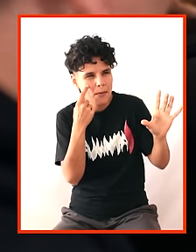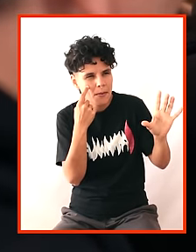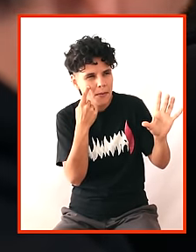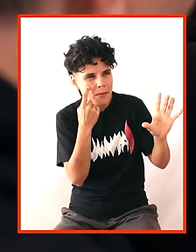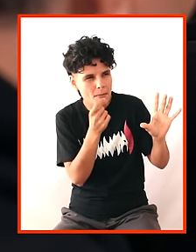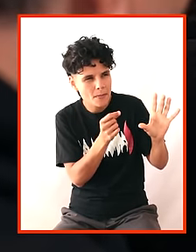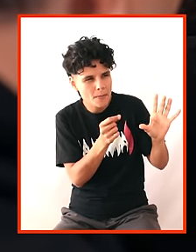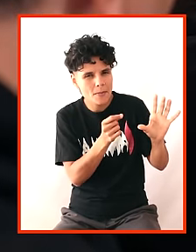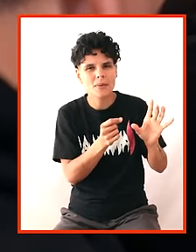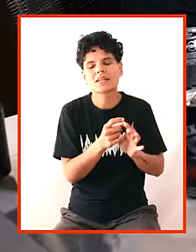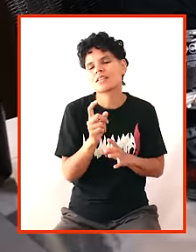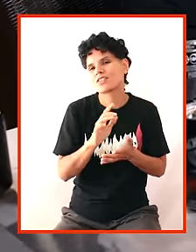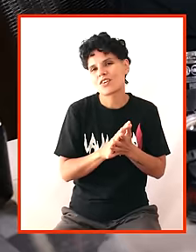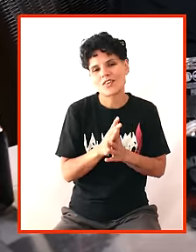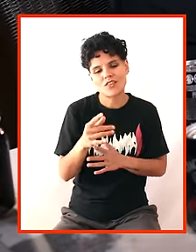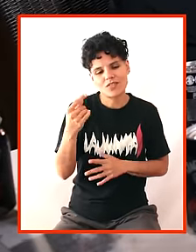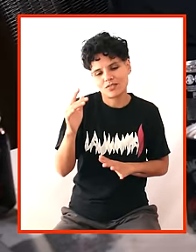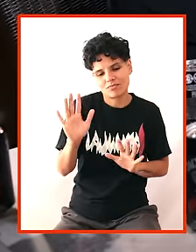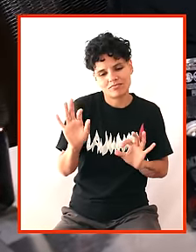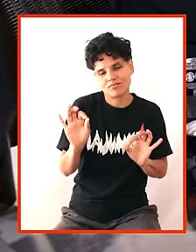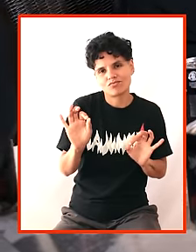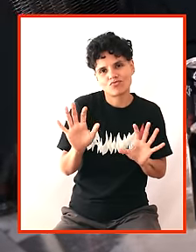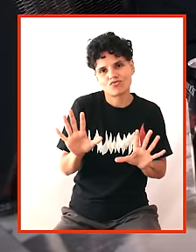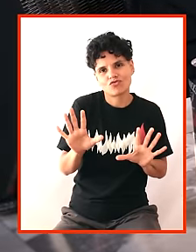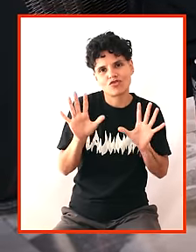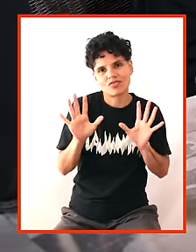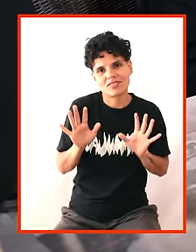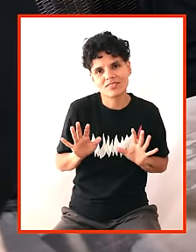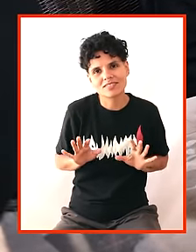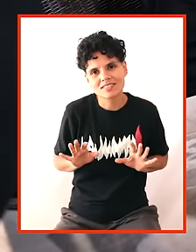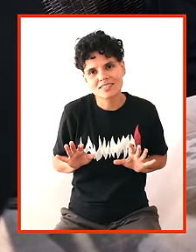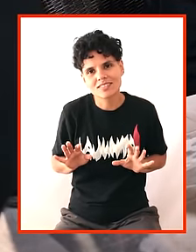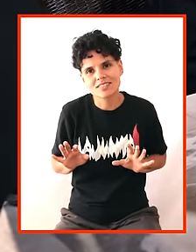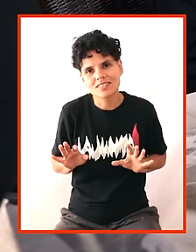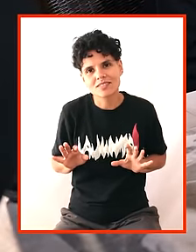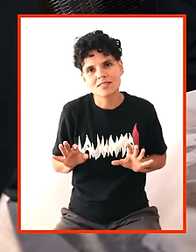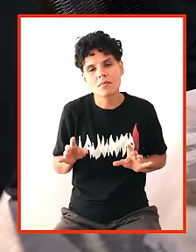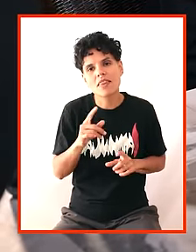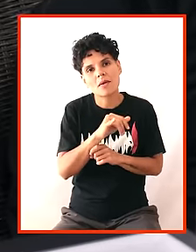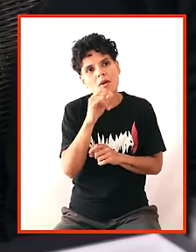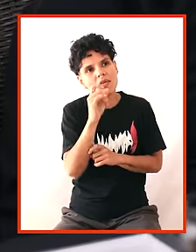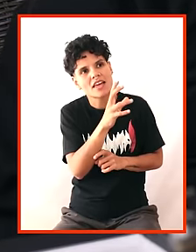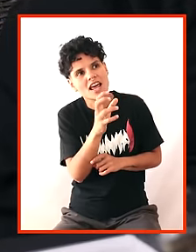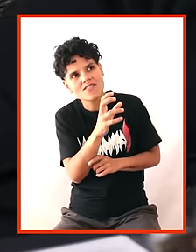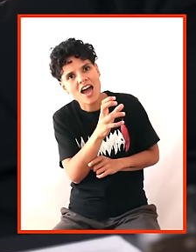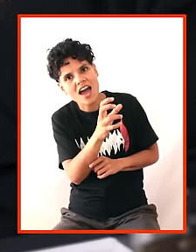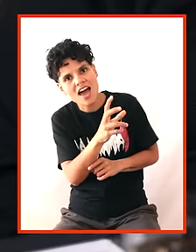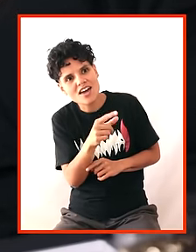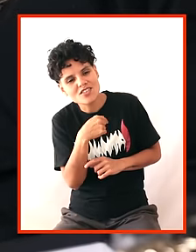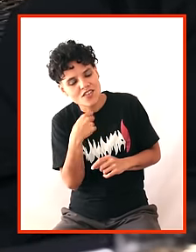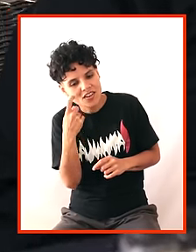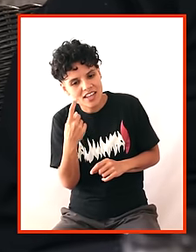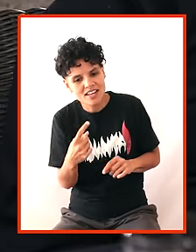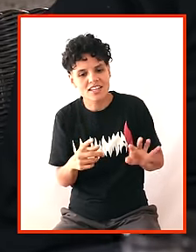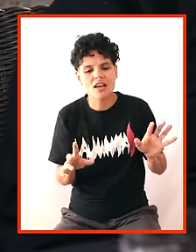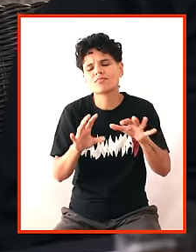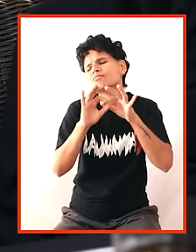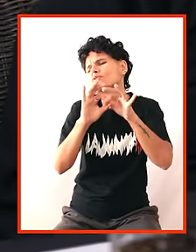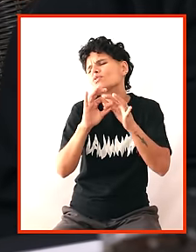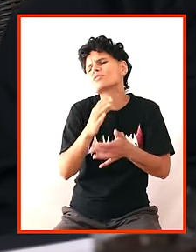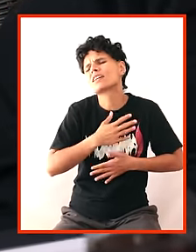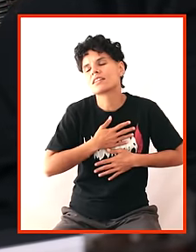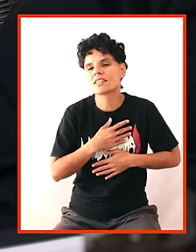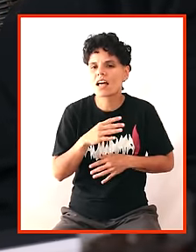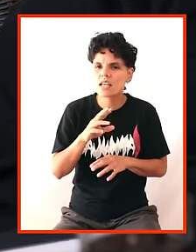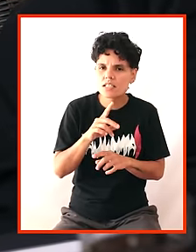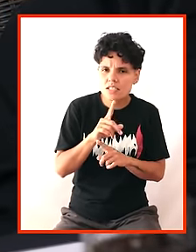Rodríguez? Dueño de nada. Sí, pues para ahorrar. No, dueño de nada. Increíble. Oh, tremendo. Muchas gracias. Silencio. Silencio.